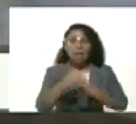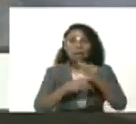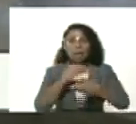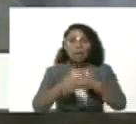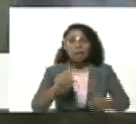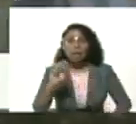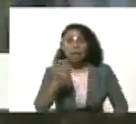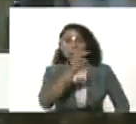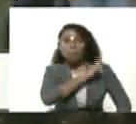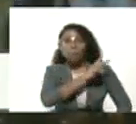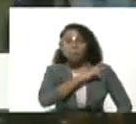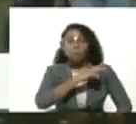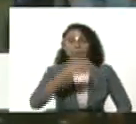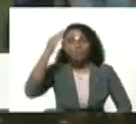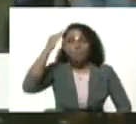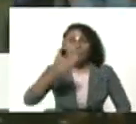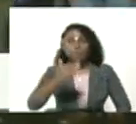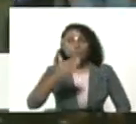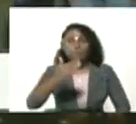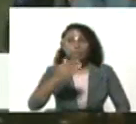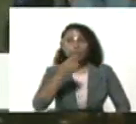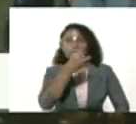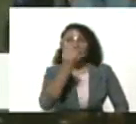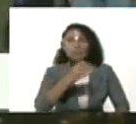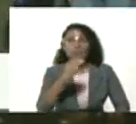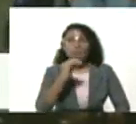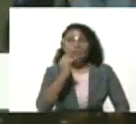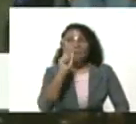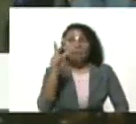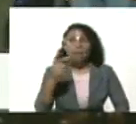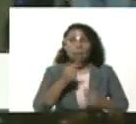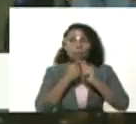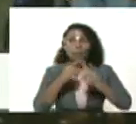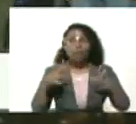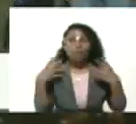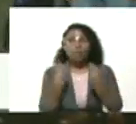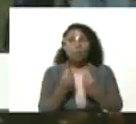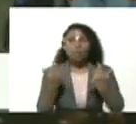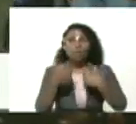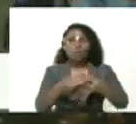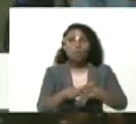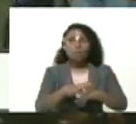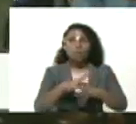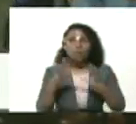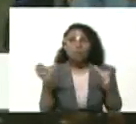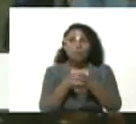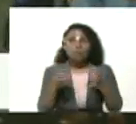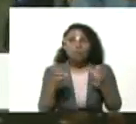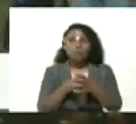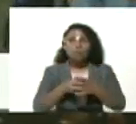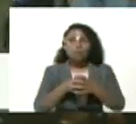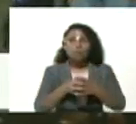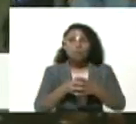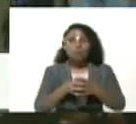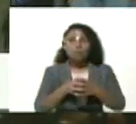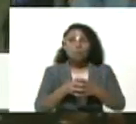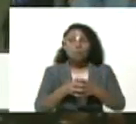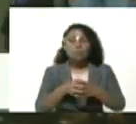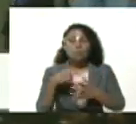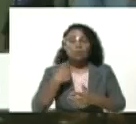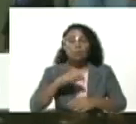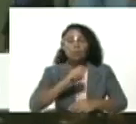general Yulme Ochoa, comandante de SODI Bolívar, que está desplegado con nosotros, integrado como un solo equipo. Y nuestro